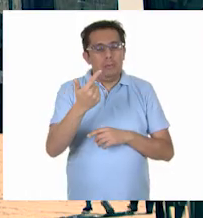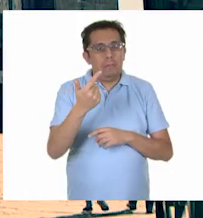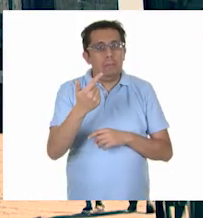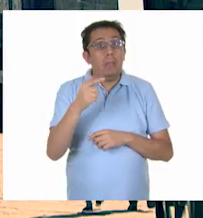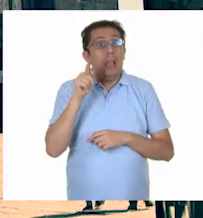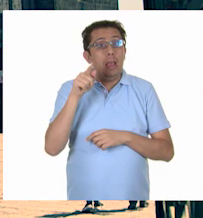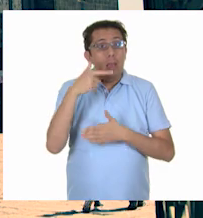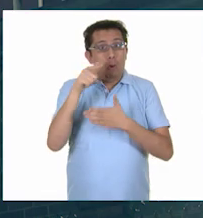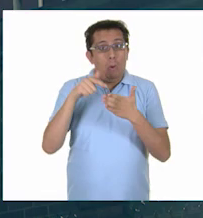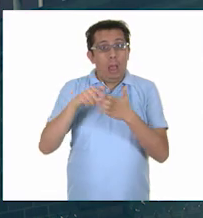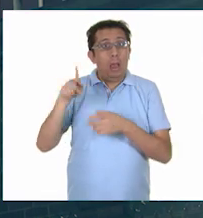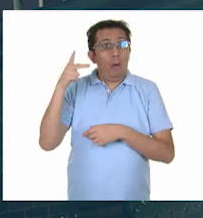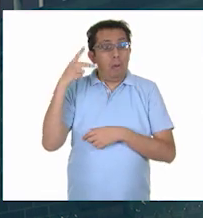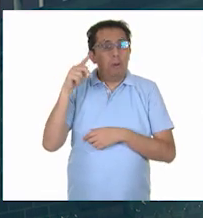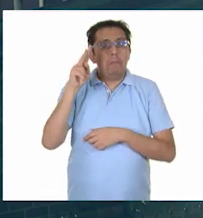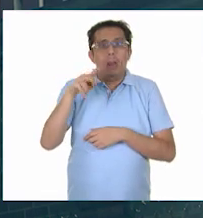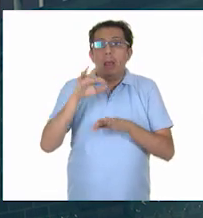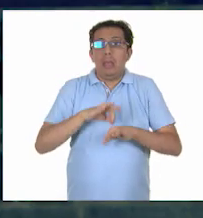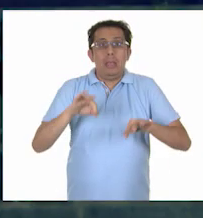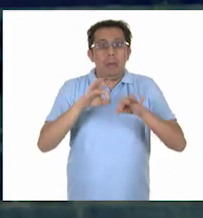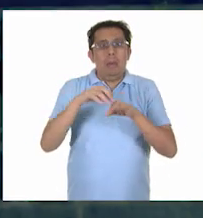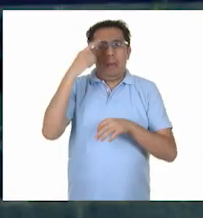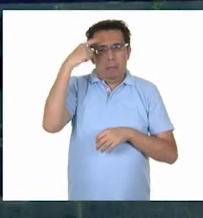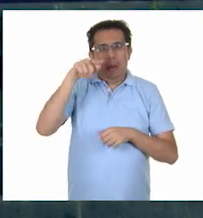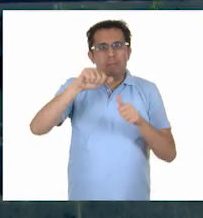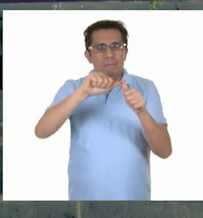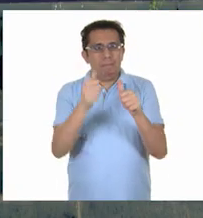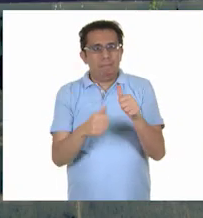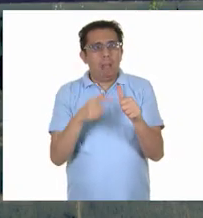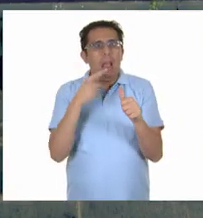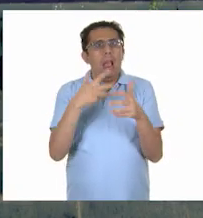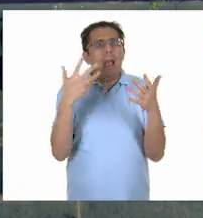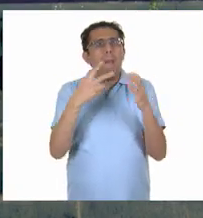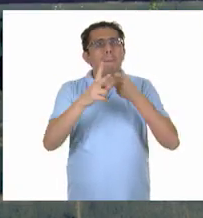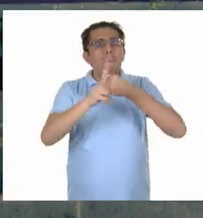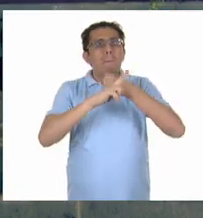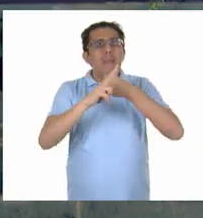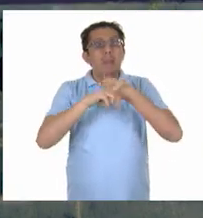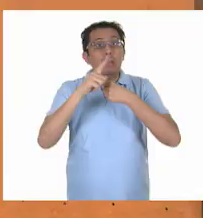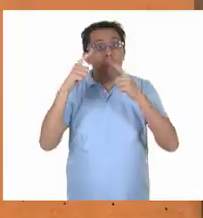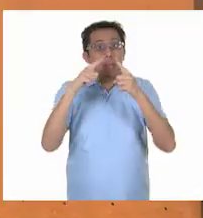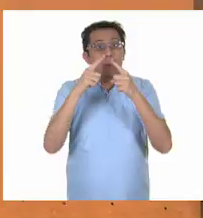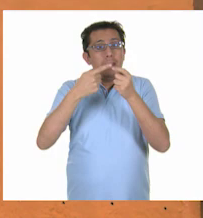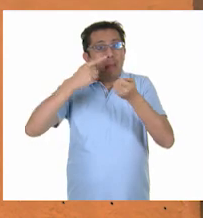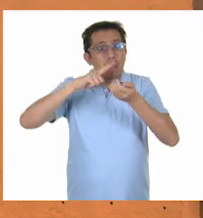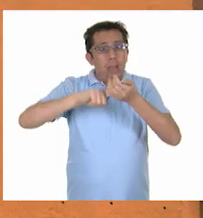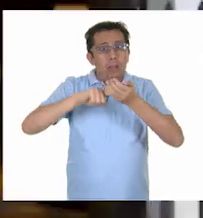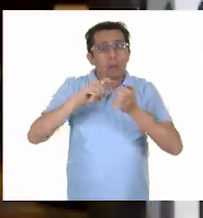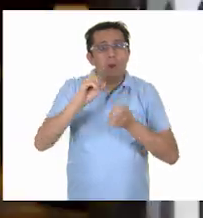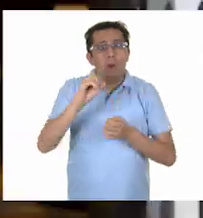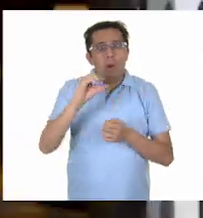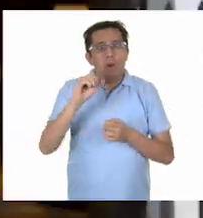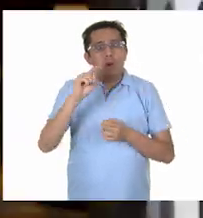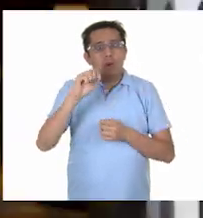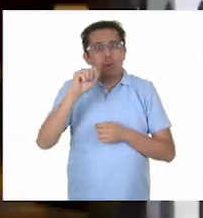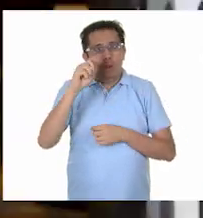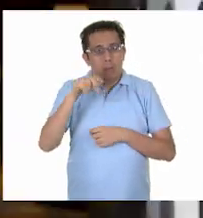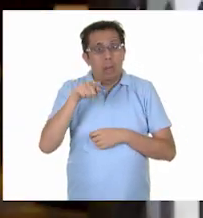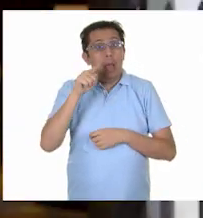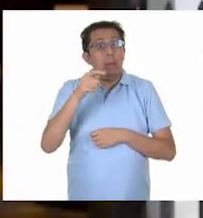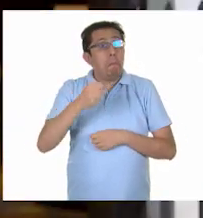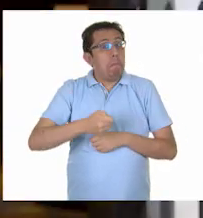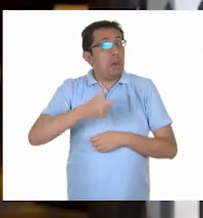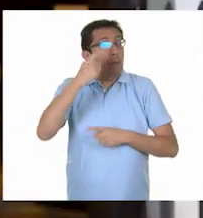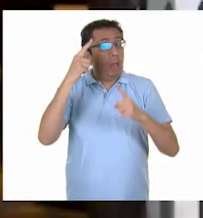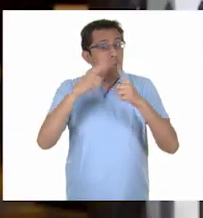Puebla fue un gran escenario para Desiderio, diseñador de los vitrales de la iglesia de Ocotlán. Fue la primera iglesia moderna